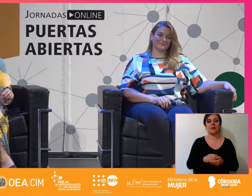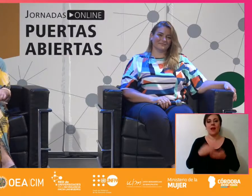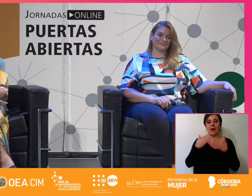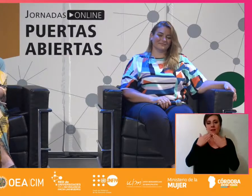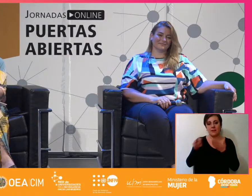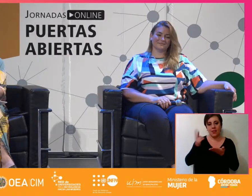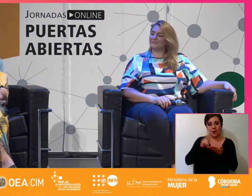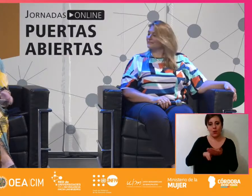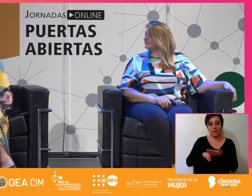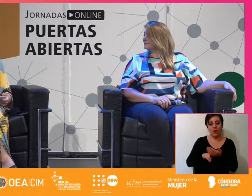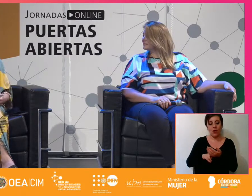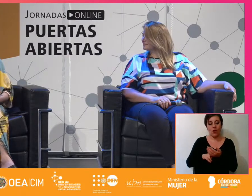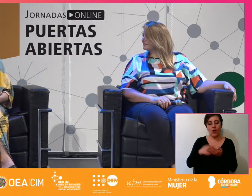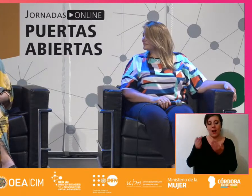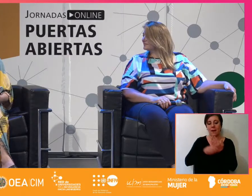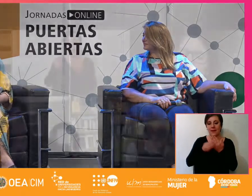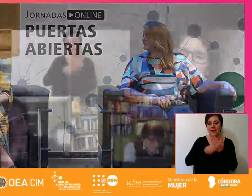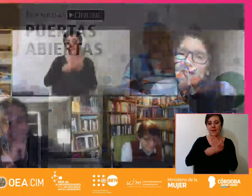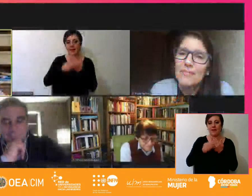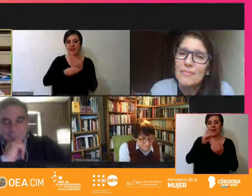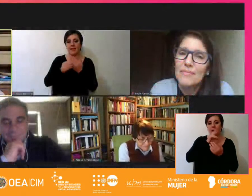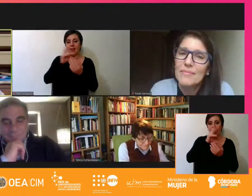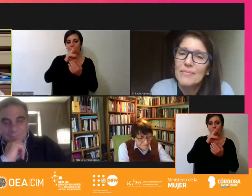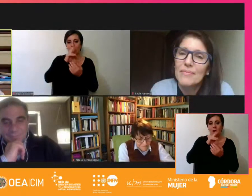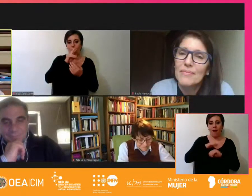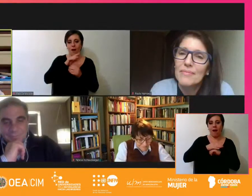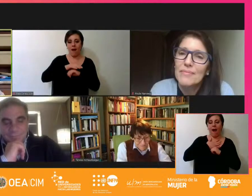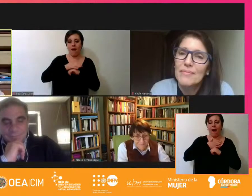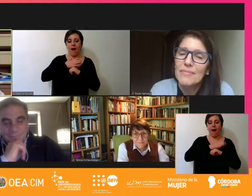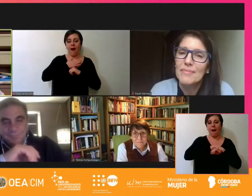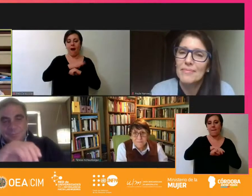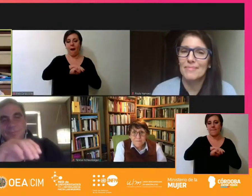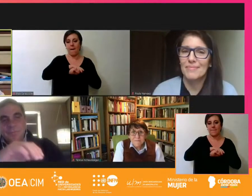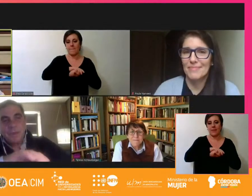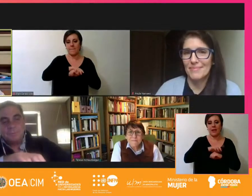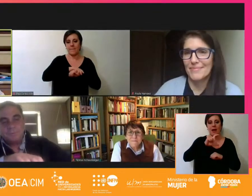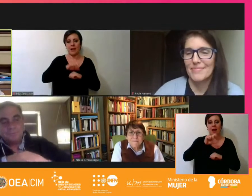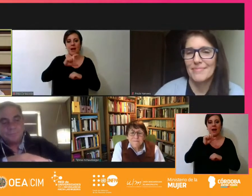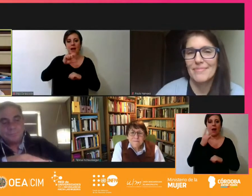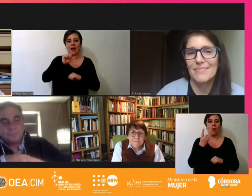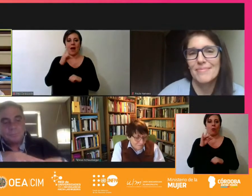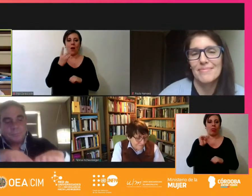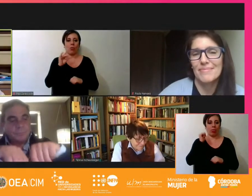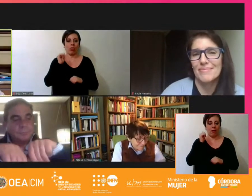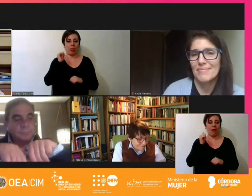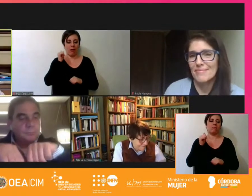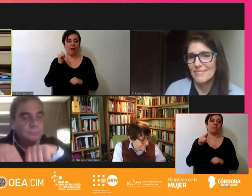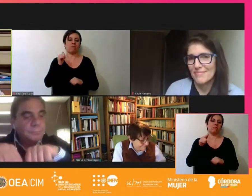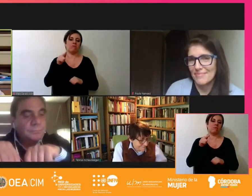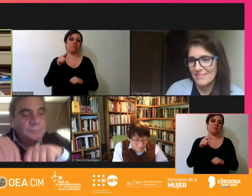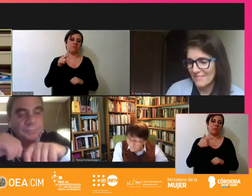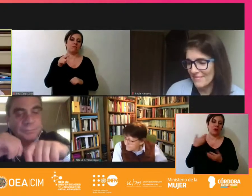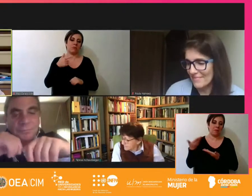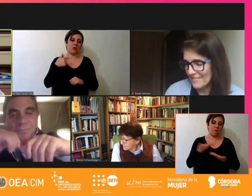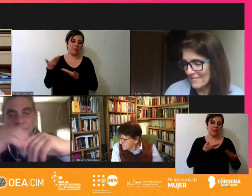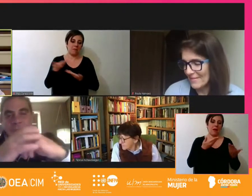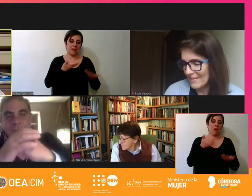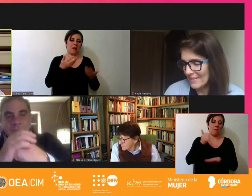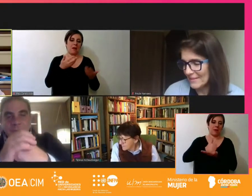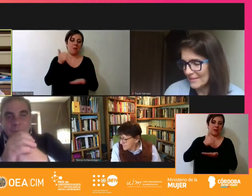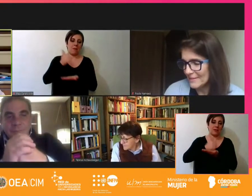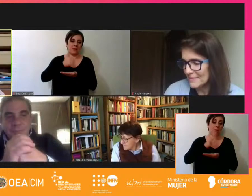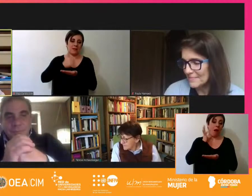nuevamente a la Ministra de la Mujer, mi querida amiga Claudia Martínez, por la deferencia y por invitarnos a participar de algo que